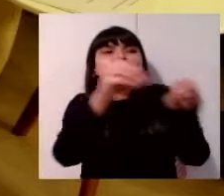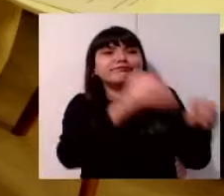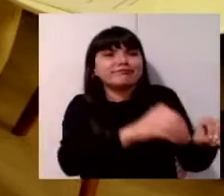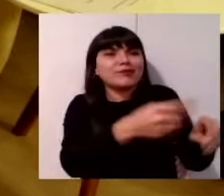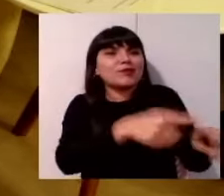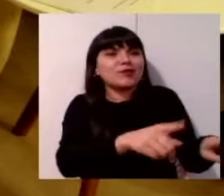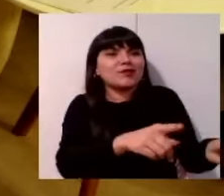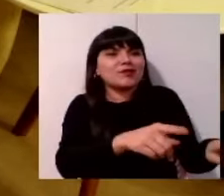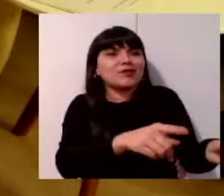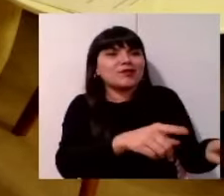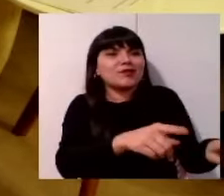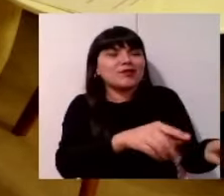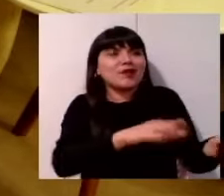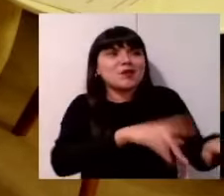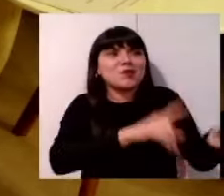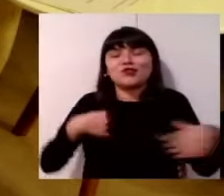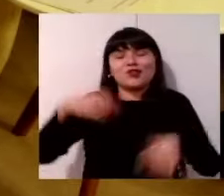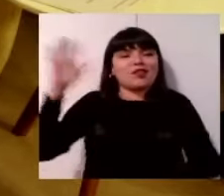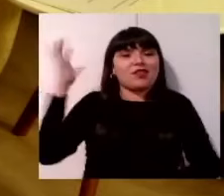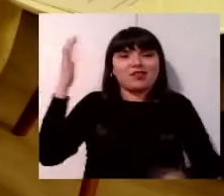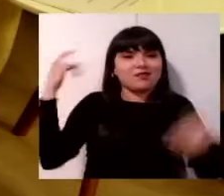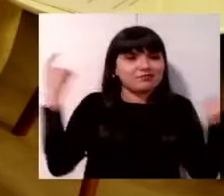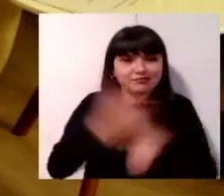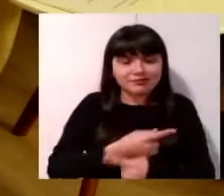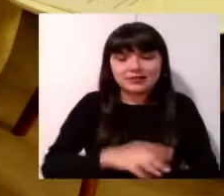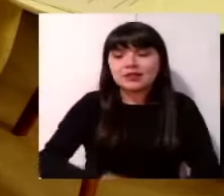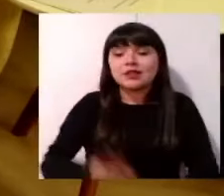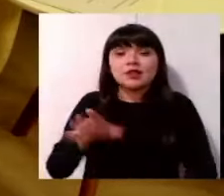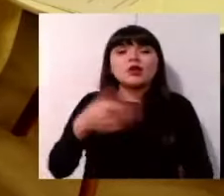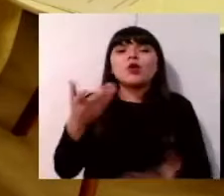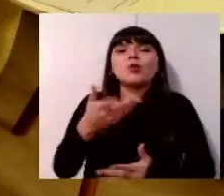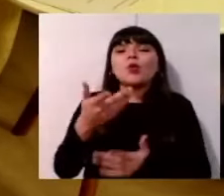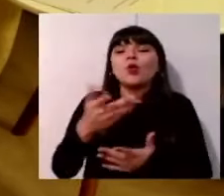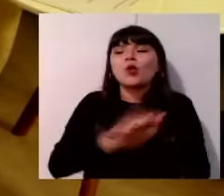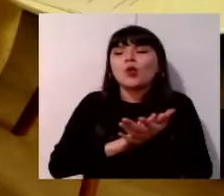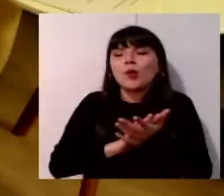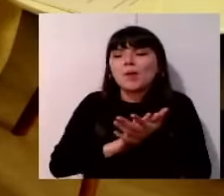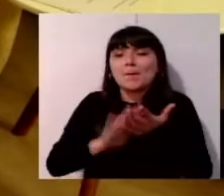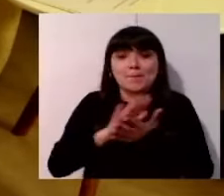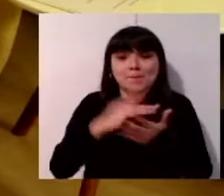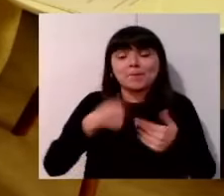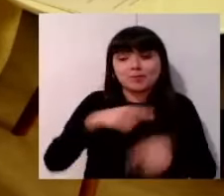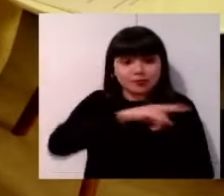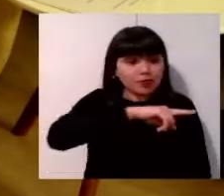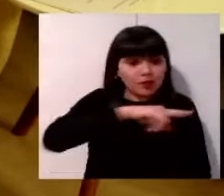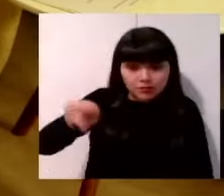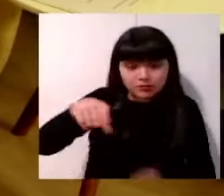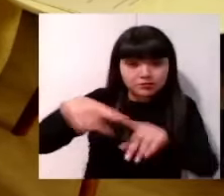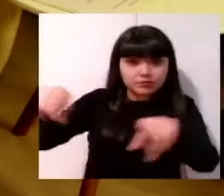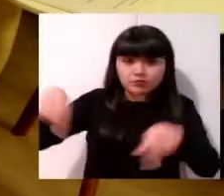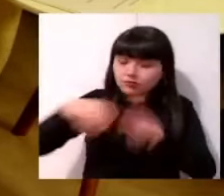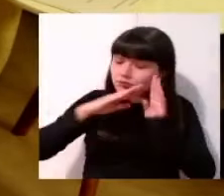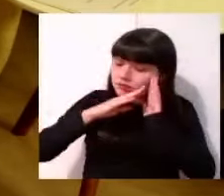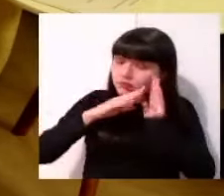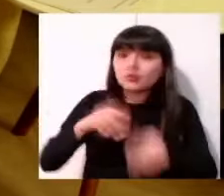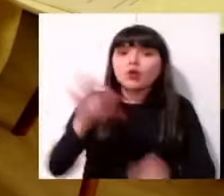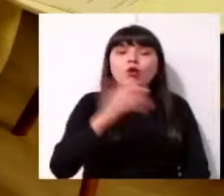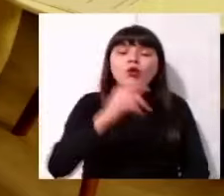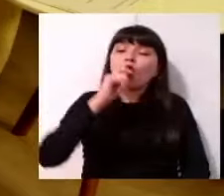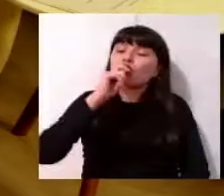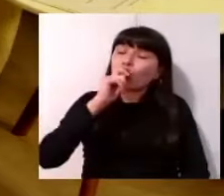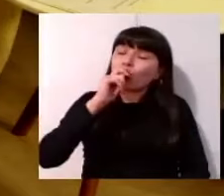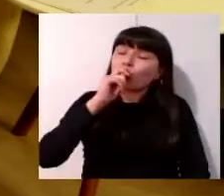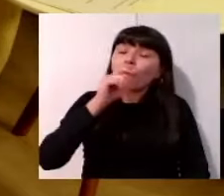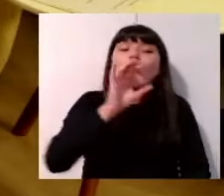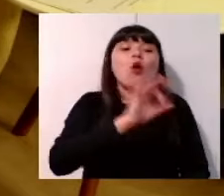entiendo nada, porque de repente te dicen... No, hay ciertas cosas como o mandarlos a la pieza o sacarle el tete que va a llorar, pero tú tienes que dejar que llore ese